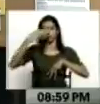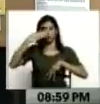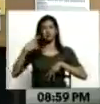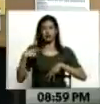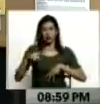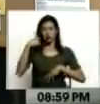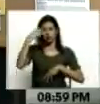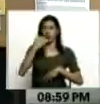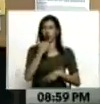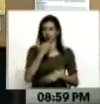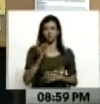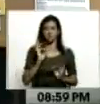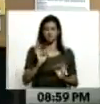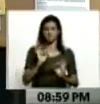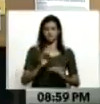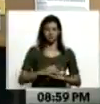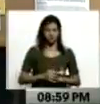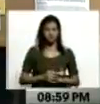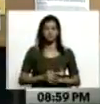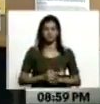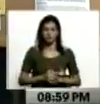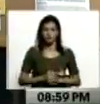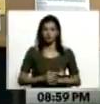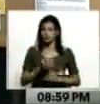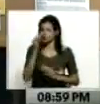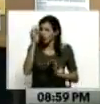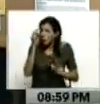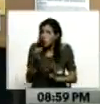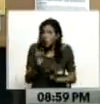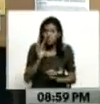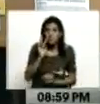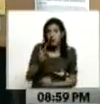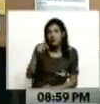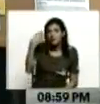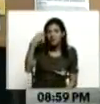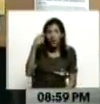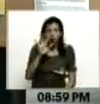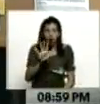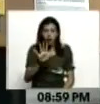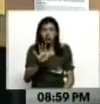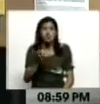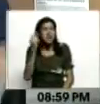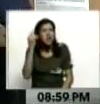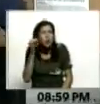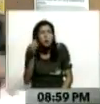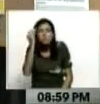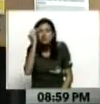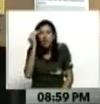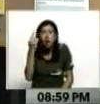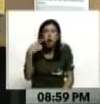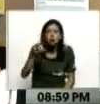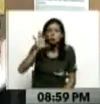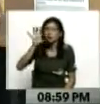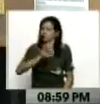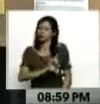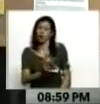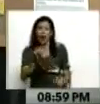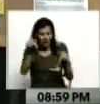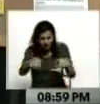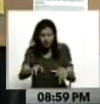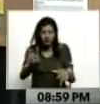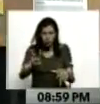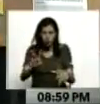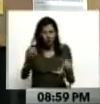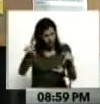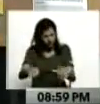de la fuer hay unas tomas que tengo yo ahí seguro que van a decir que esa la hicieron en otro lado está bien